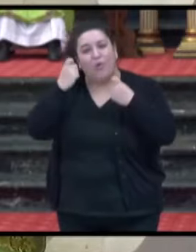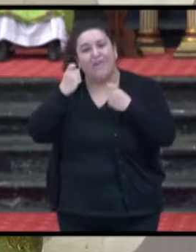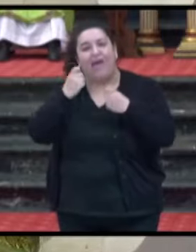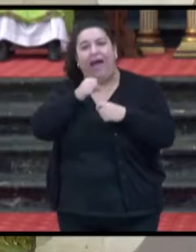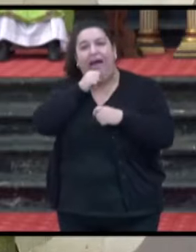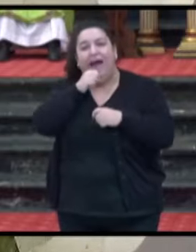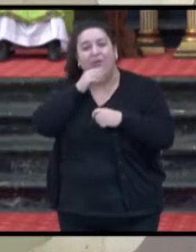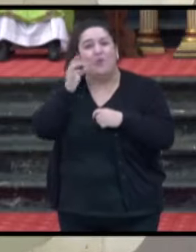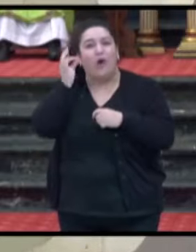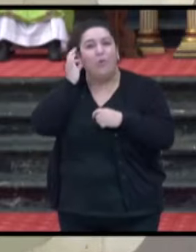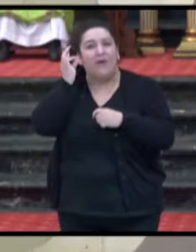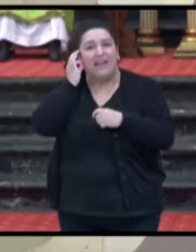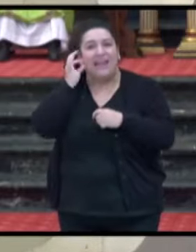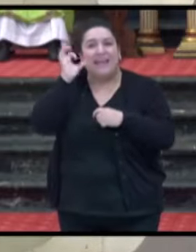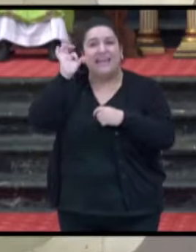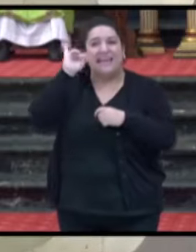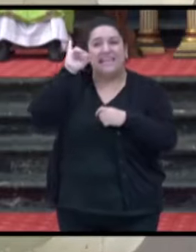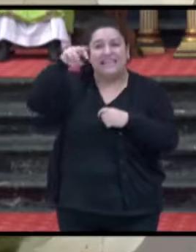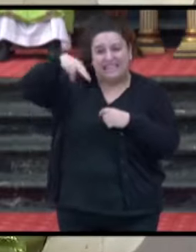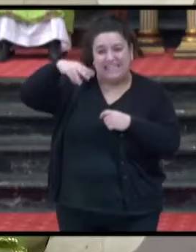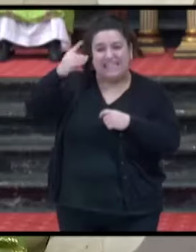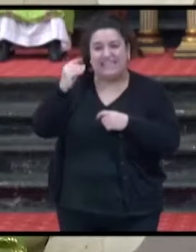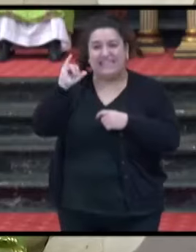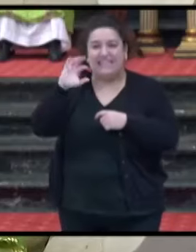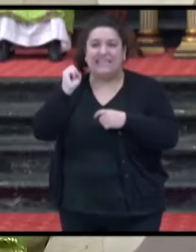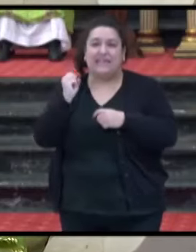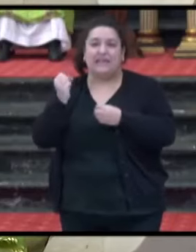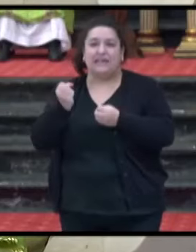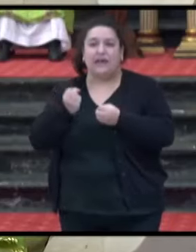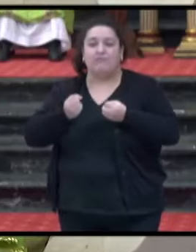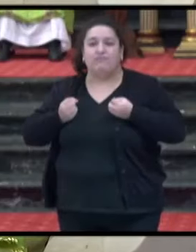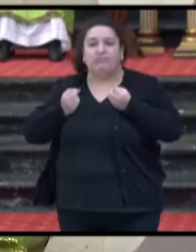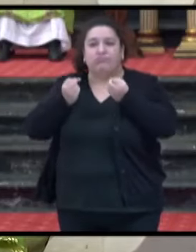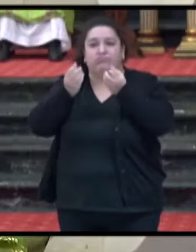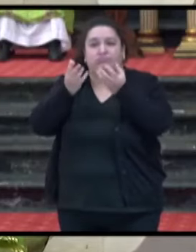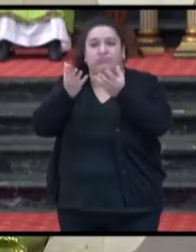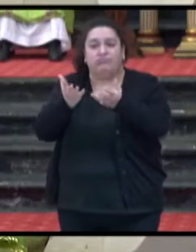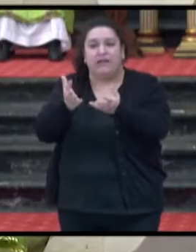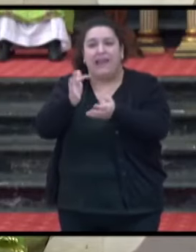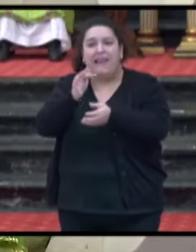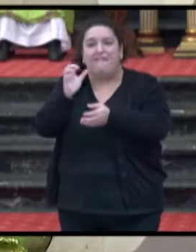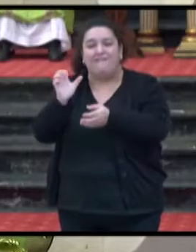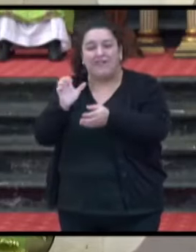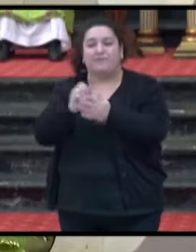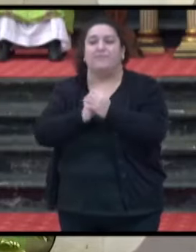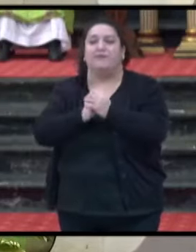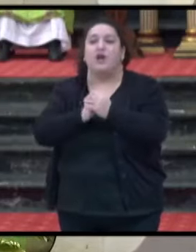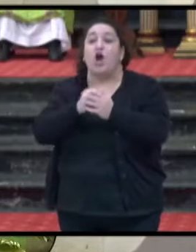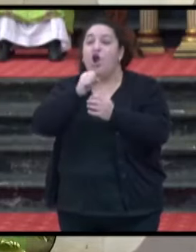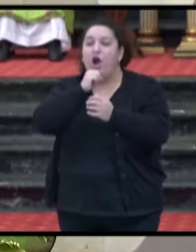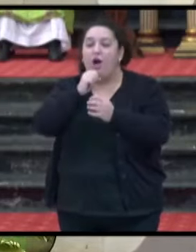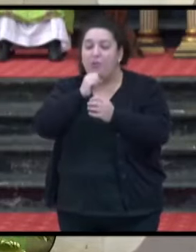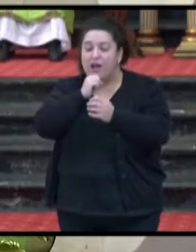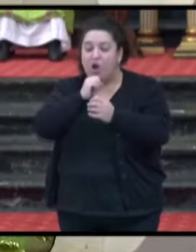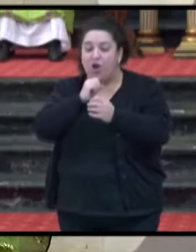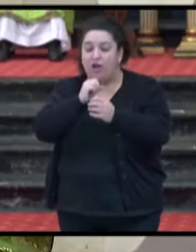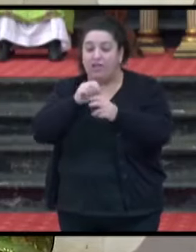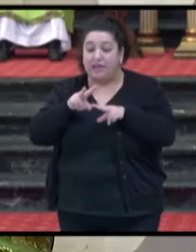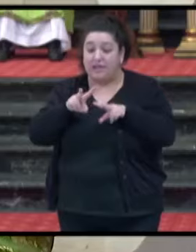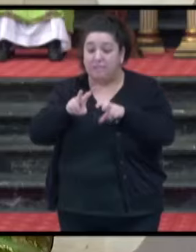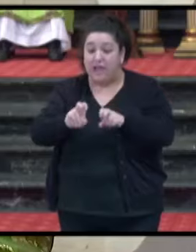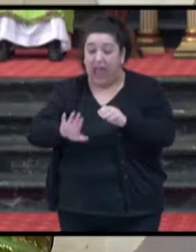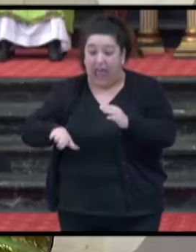síntique que te ha transmitido la fe los abuelos han tenido desde el comienzo hasta el día de